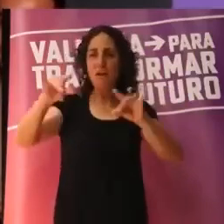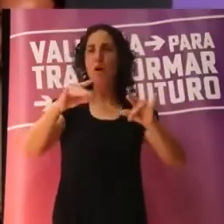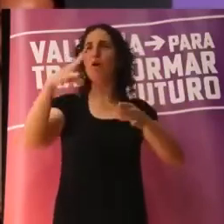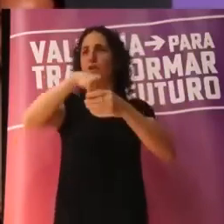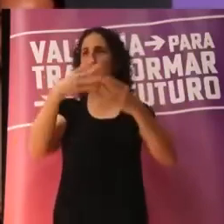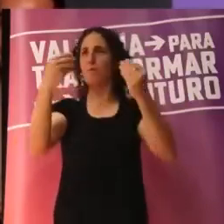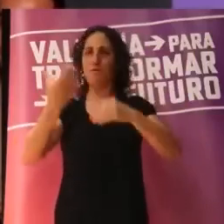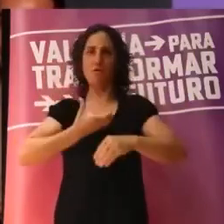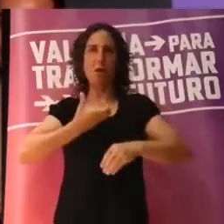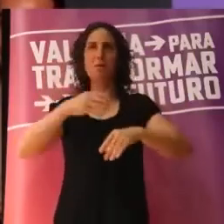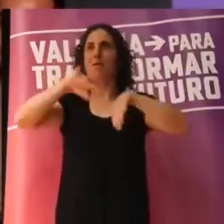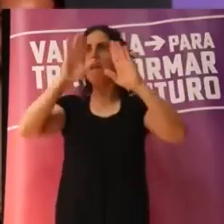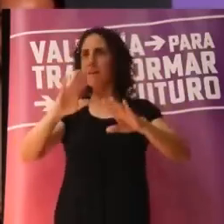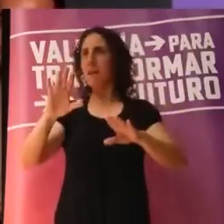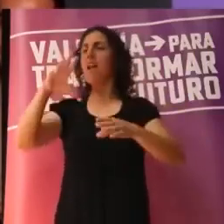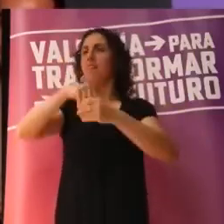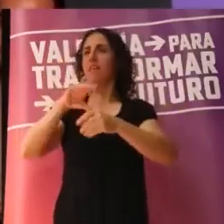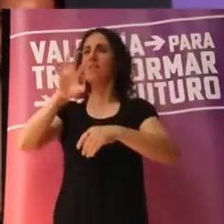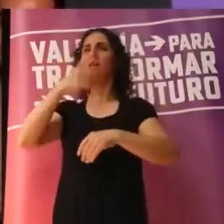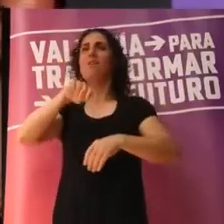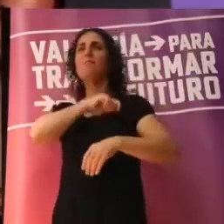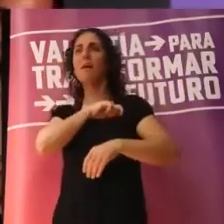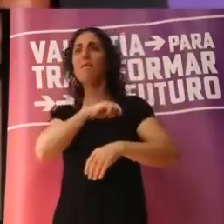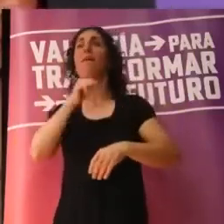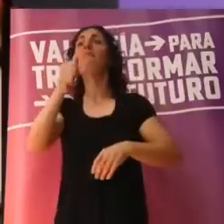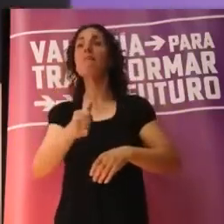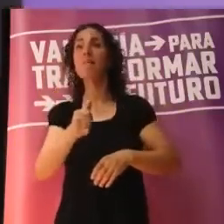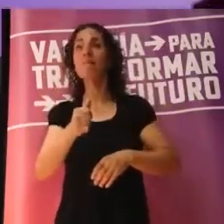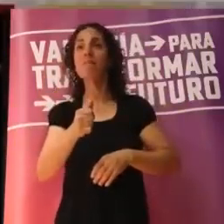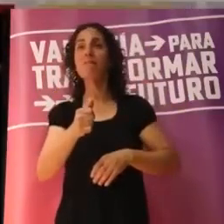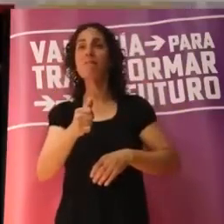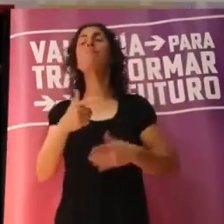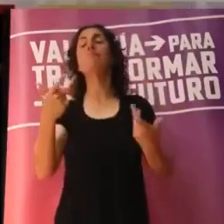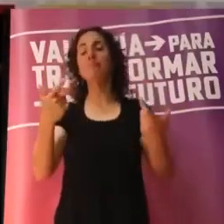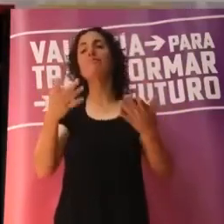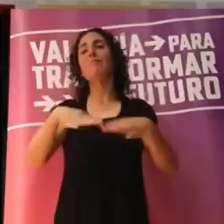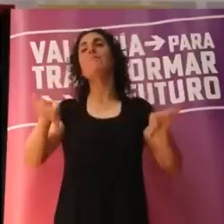finalmente, en el Estado? Podemos.